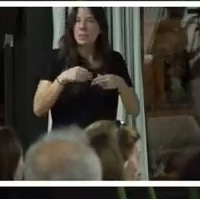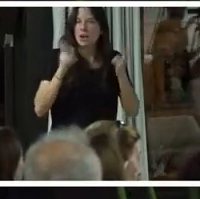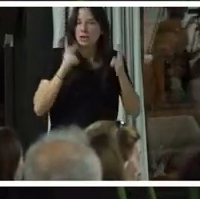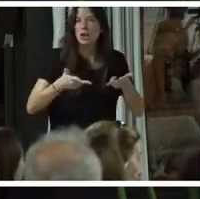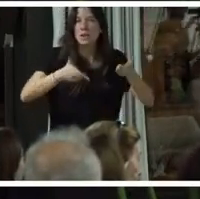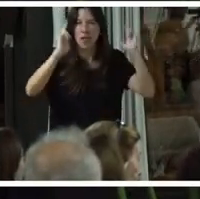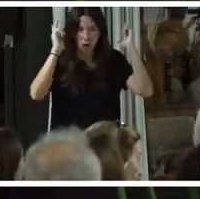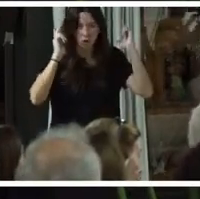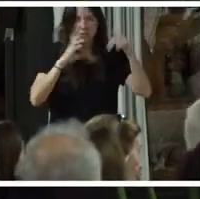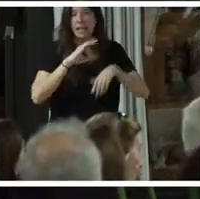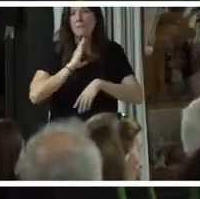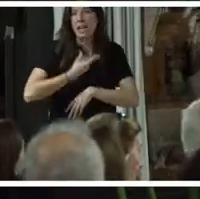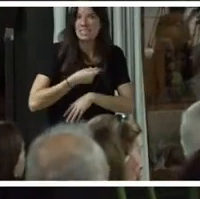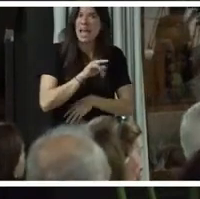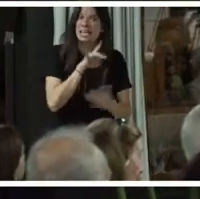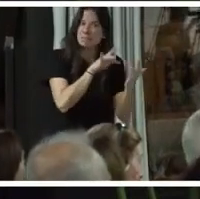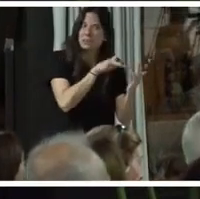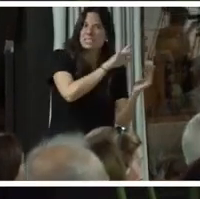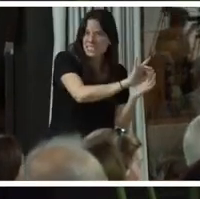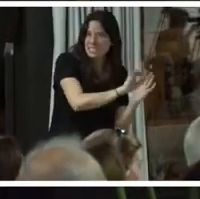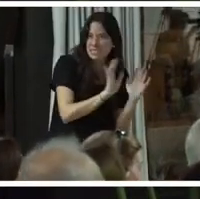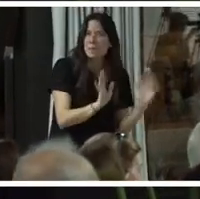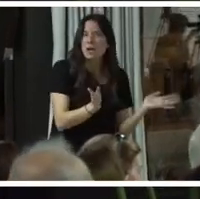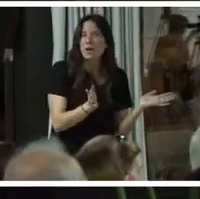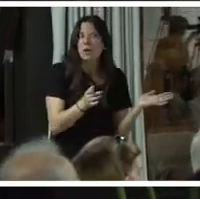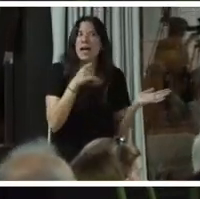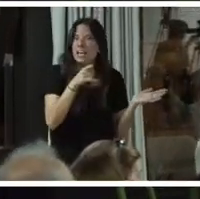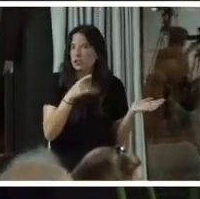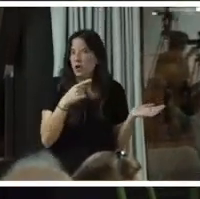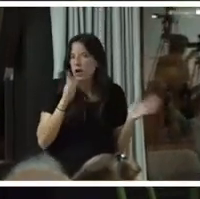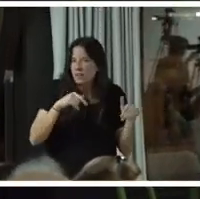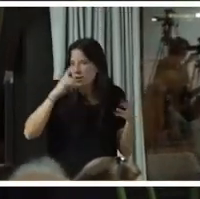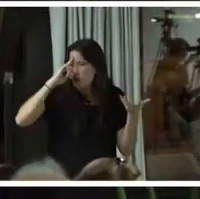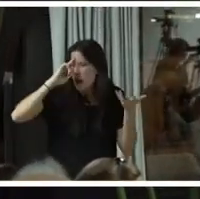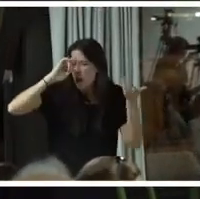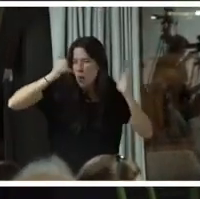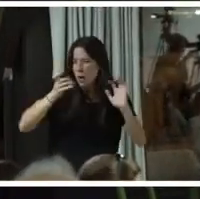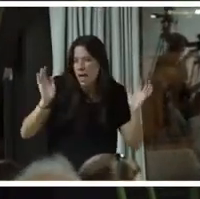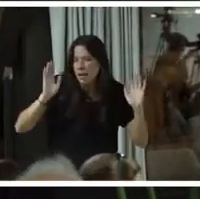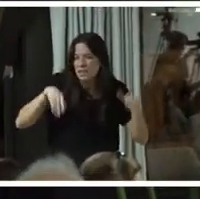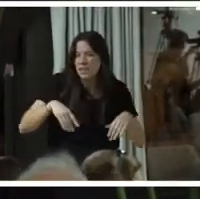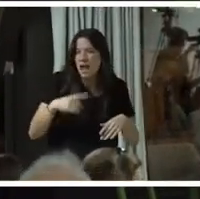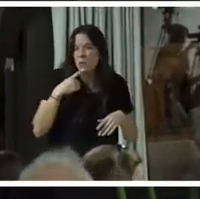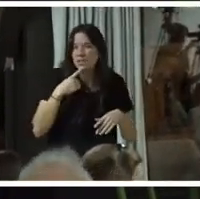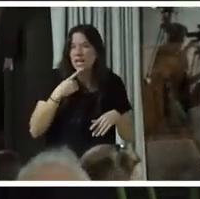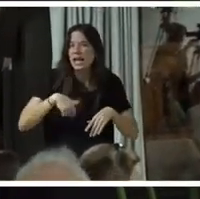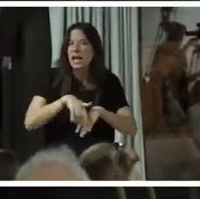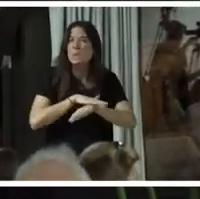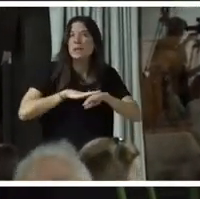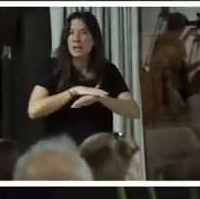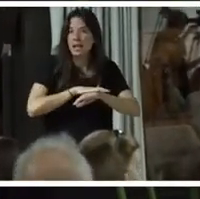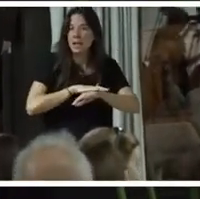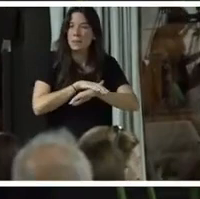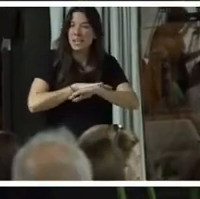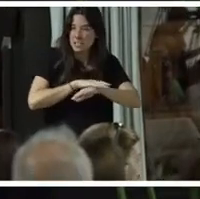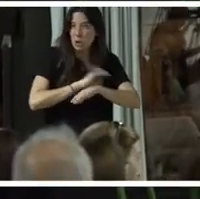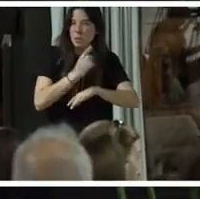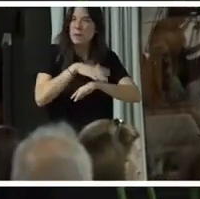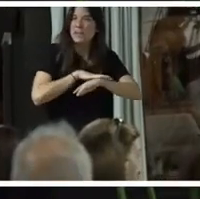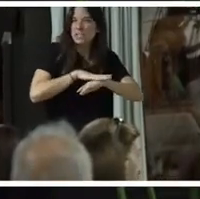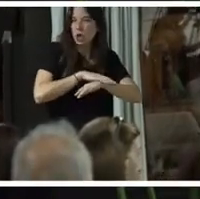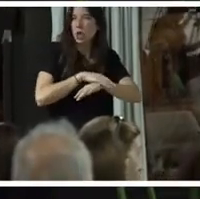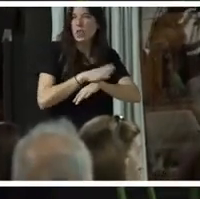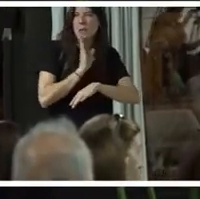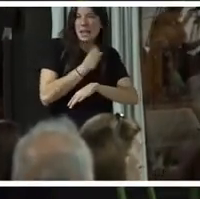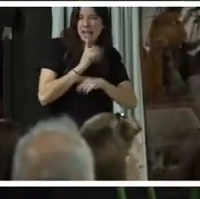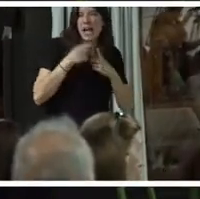Palestina entonces pero todo esto parte de una locura Que Lleva A que eso que al final los primeros ministros de vélica de España sean terroristas